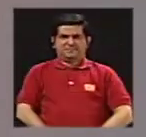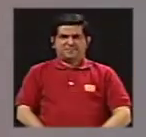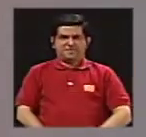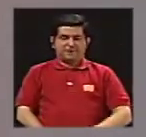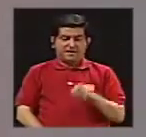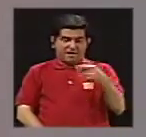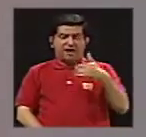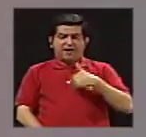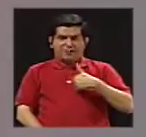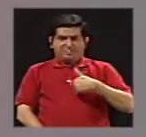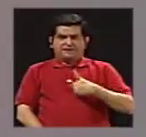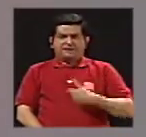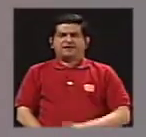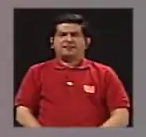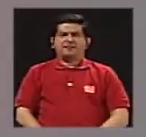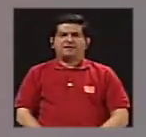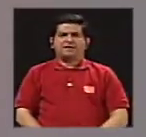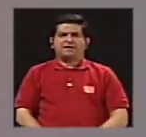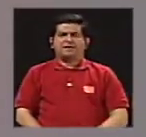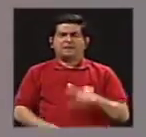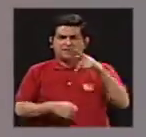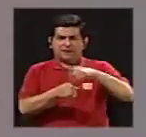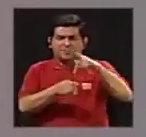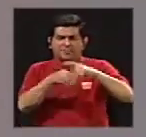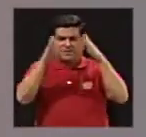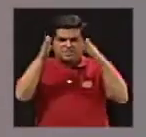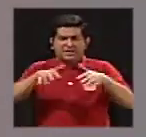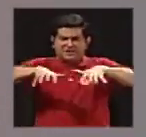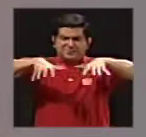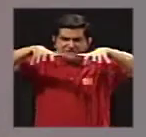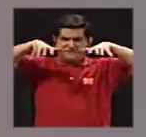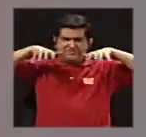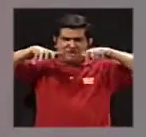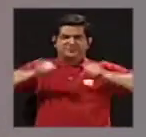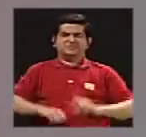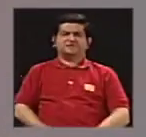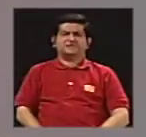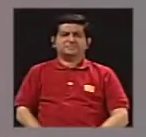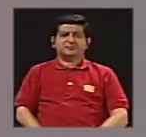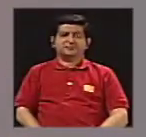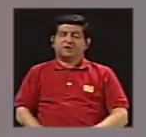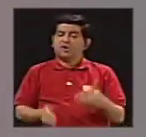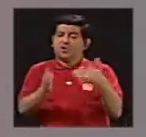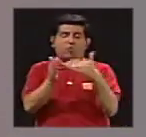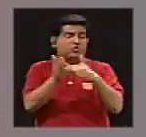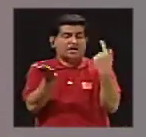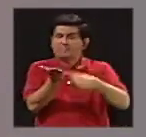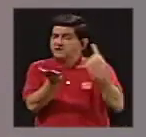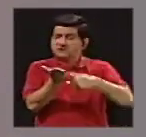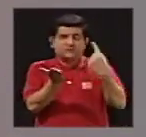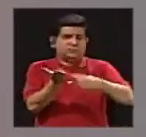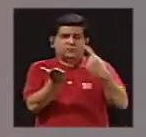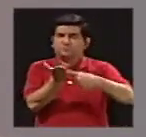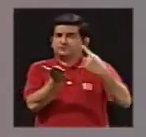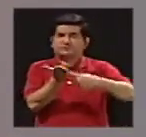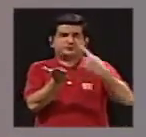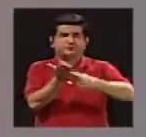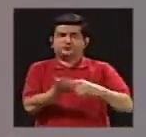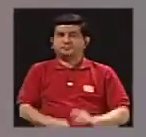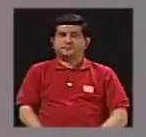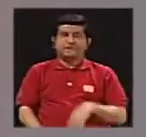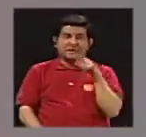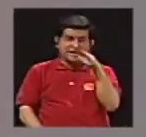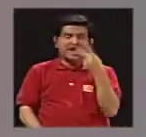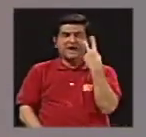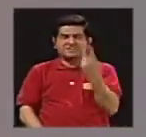el el los congresistas que lleguen al plenario se someterá de nuevo discusión y ahí